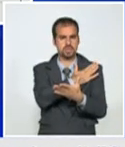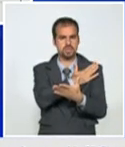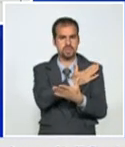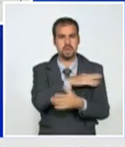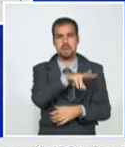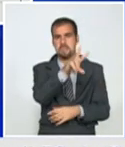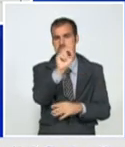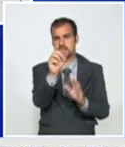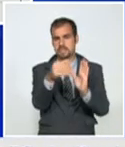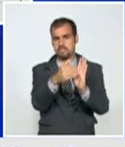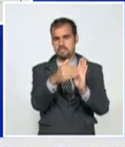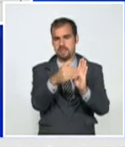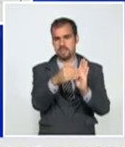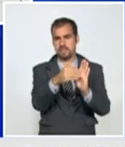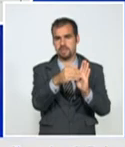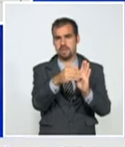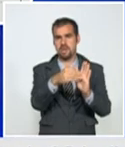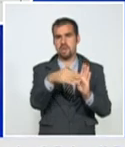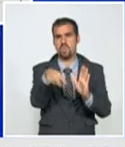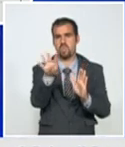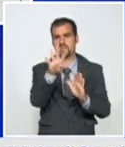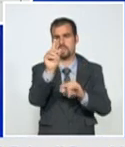20.044 casos confirmados.